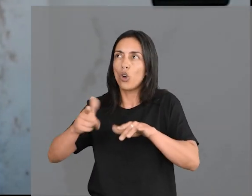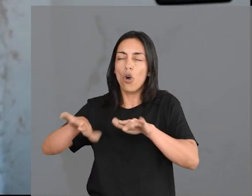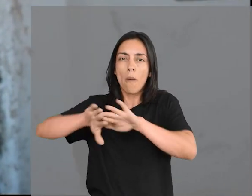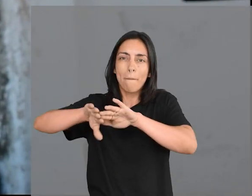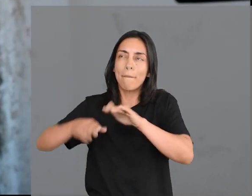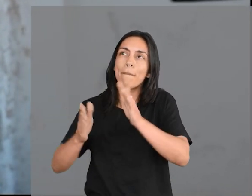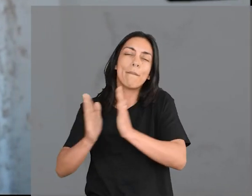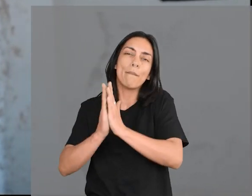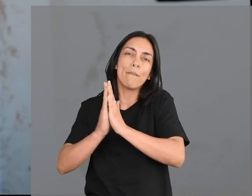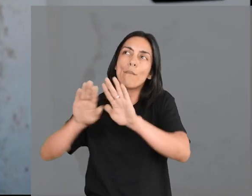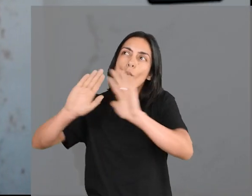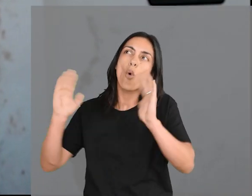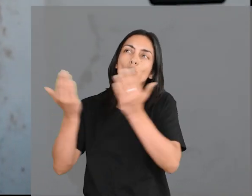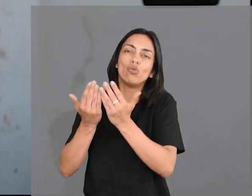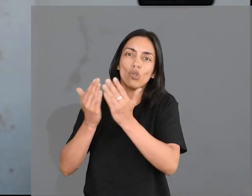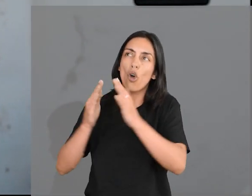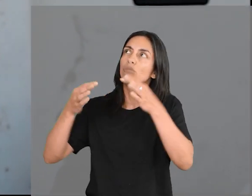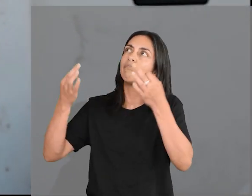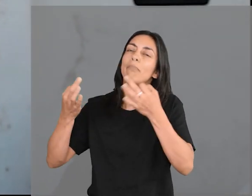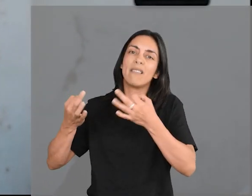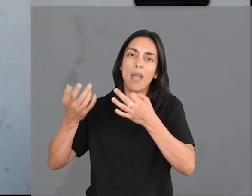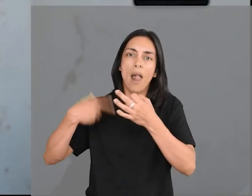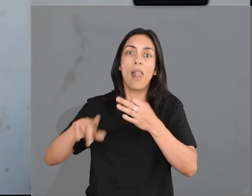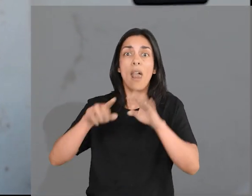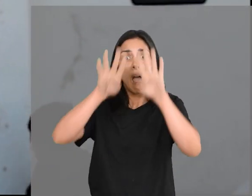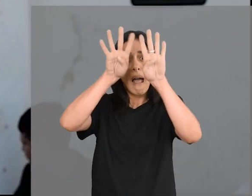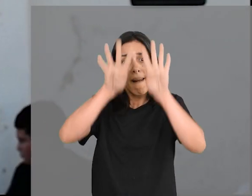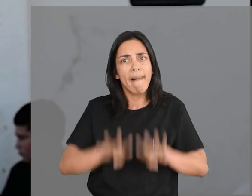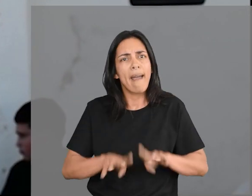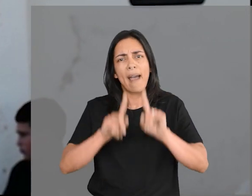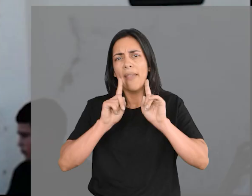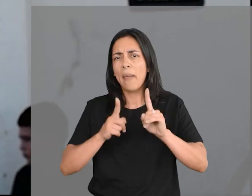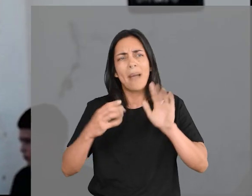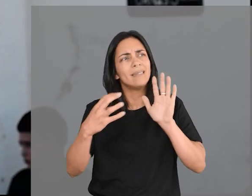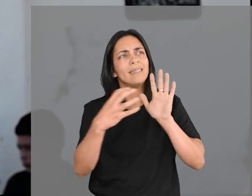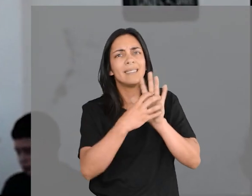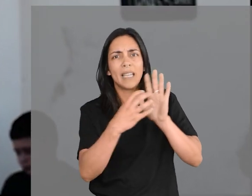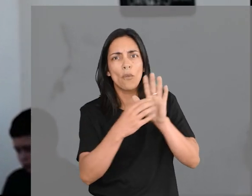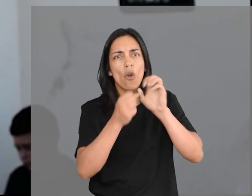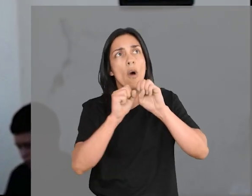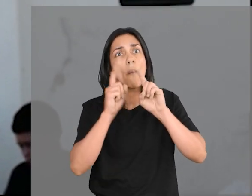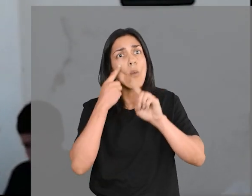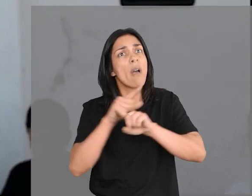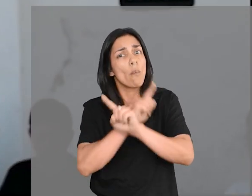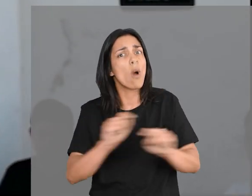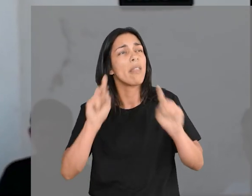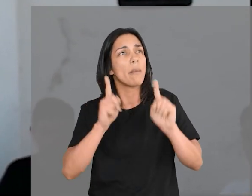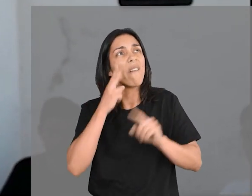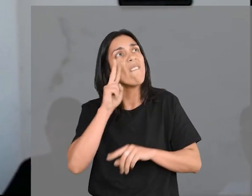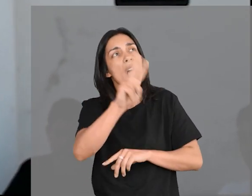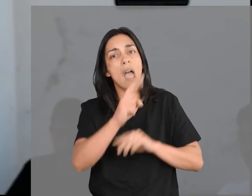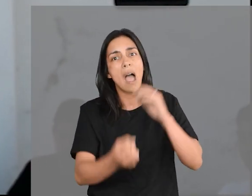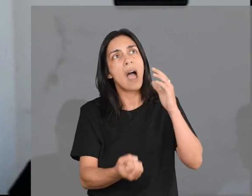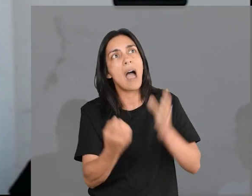tamaño. También la reja tiene la misma función simbólica que tiene el estilibato. También podemos ver una antorcha